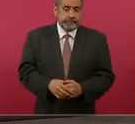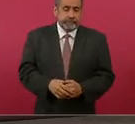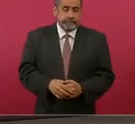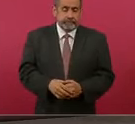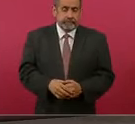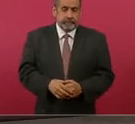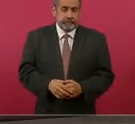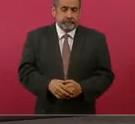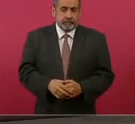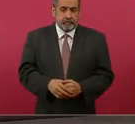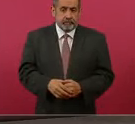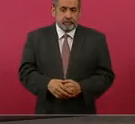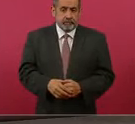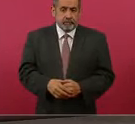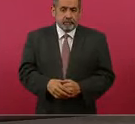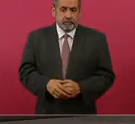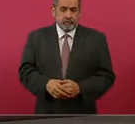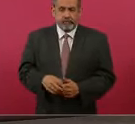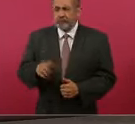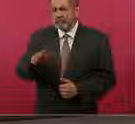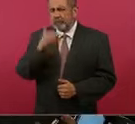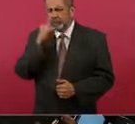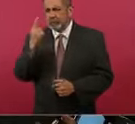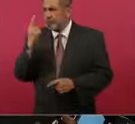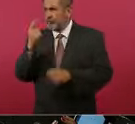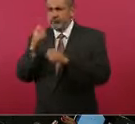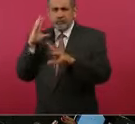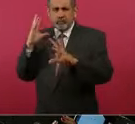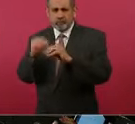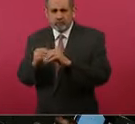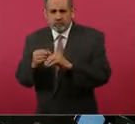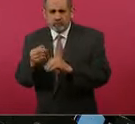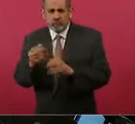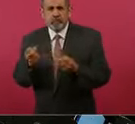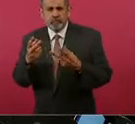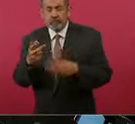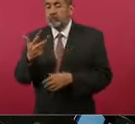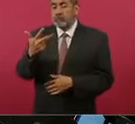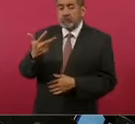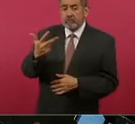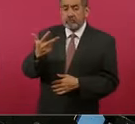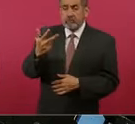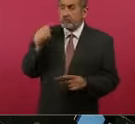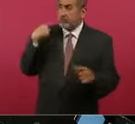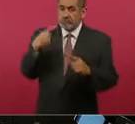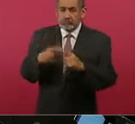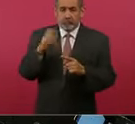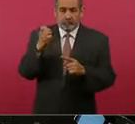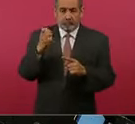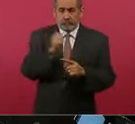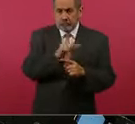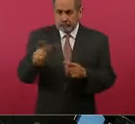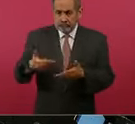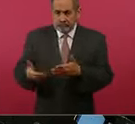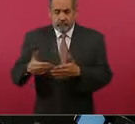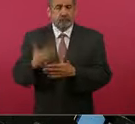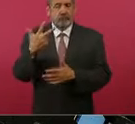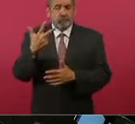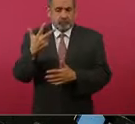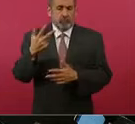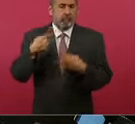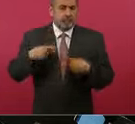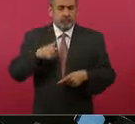O sea, ¿ocho en todo el año? ¿Eh? ¿Ocho en todo el año? Ocho en todo el año. Pero miren lo que